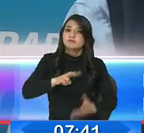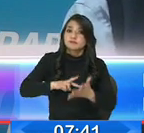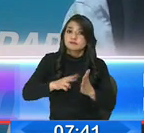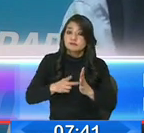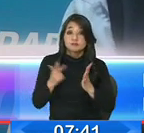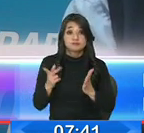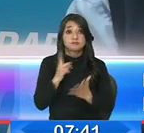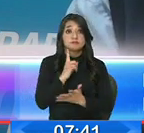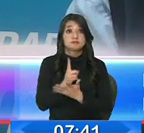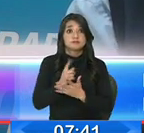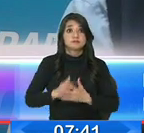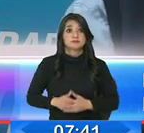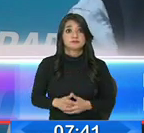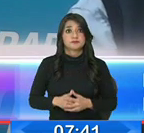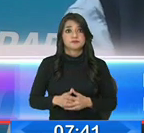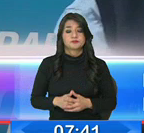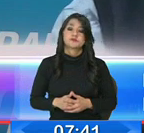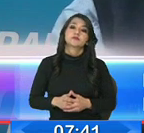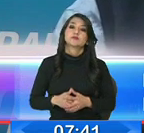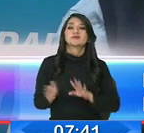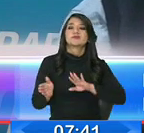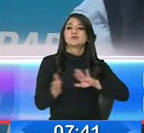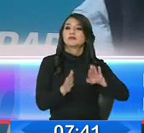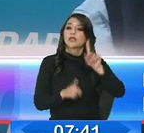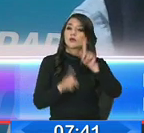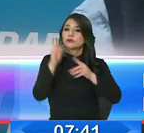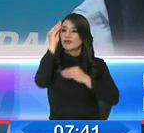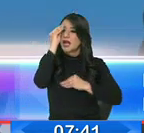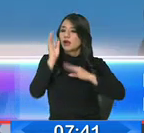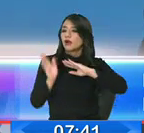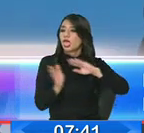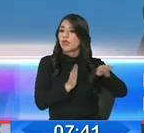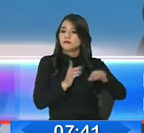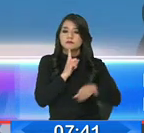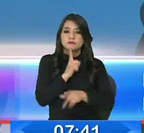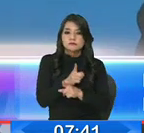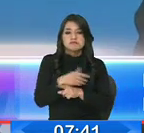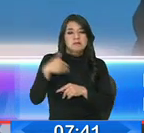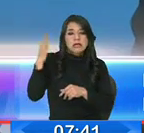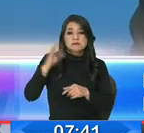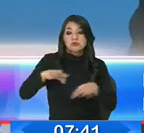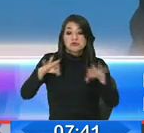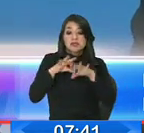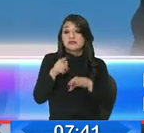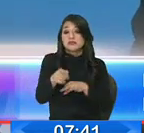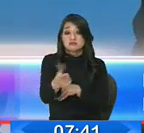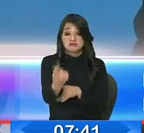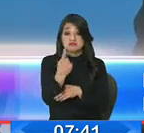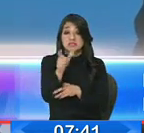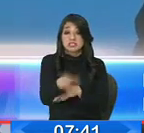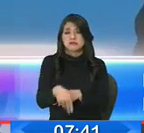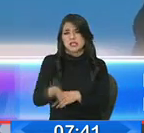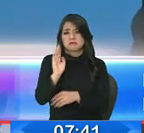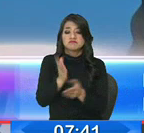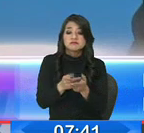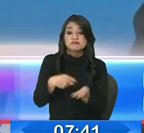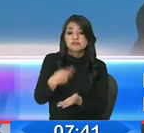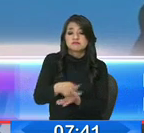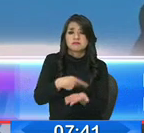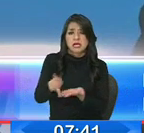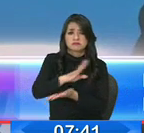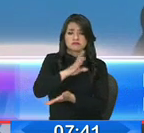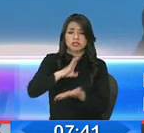casi han pasado a segundo plano, padre. Sí, totalmente. Y claro, hay unos valores en la humanidad compartidos por